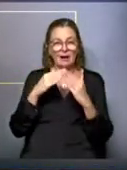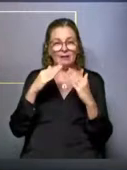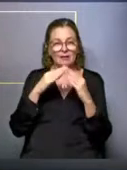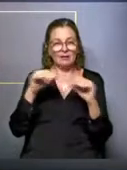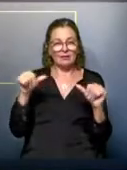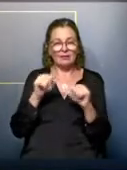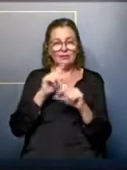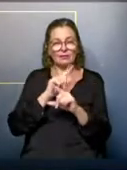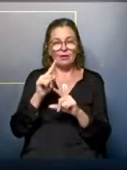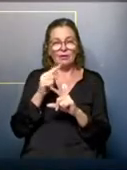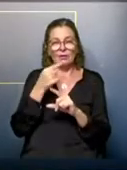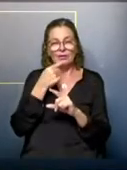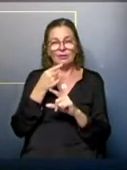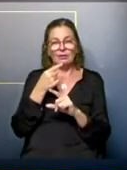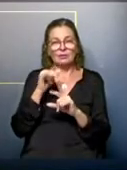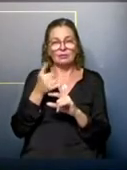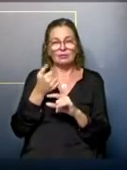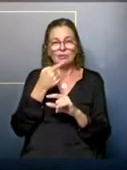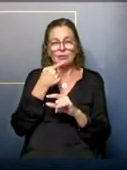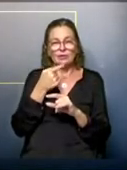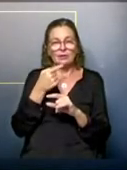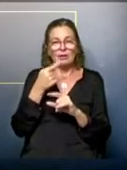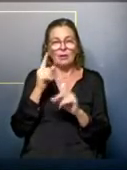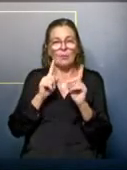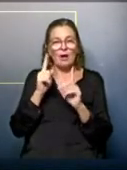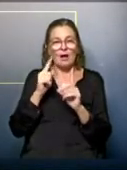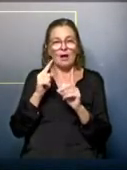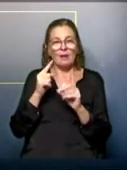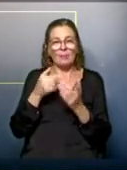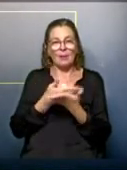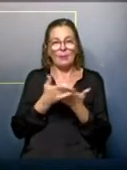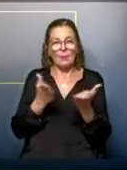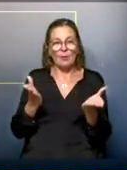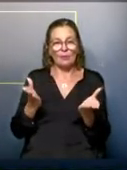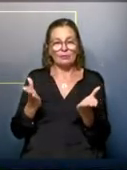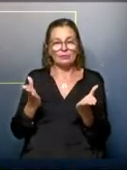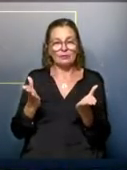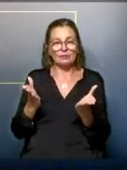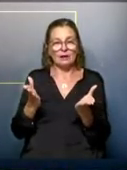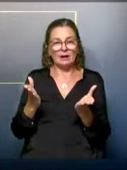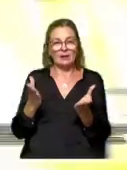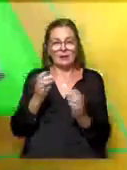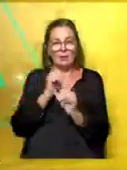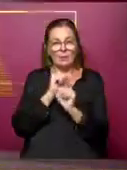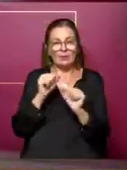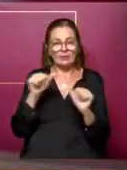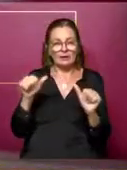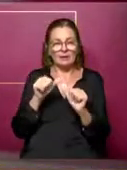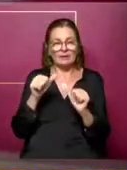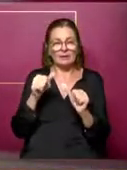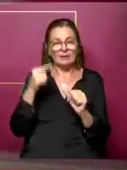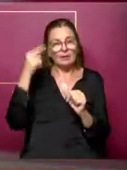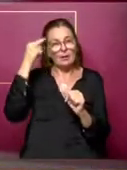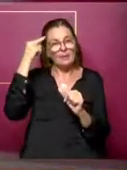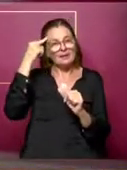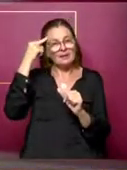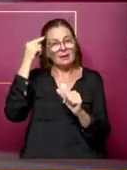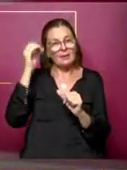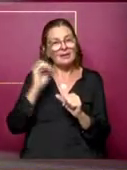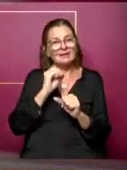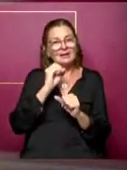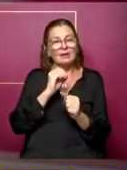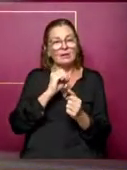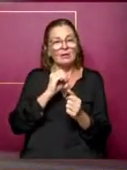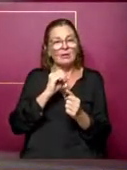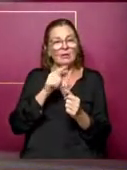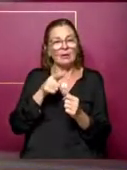No, digo, yo lo puse como algo para mostrar lo que habría que hacer. Era una aspiración, un deseo. Después de tanto viento